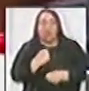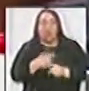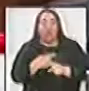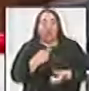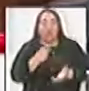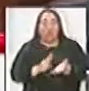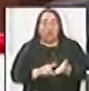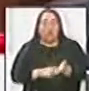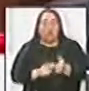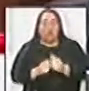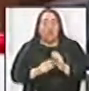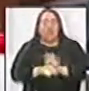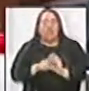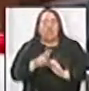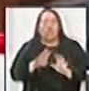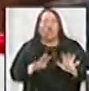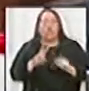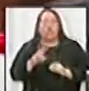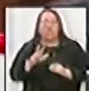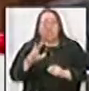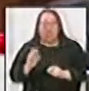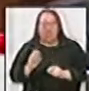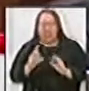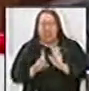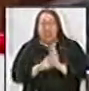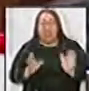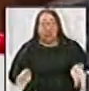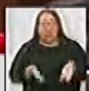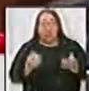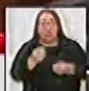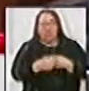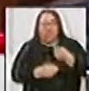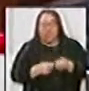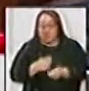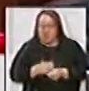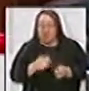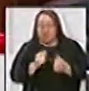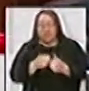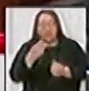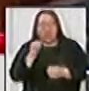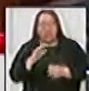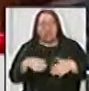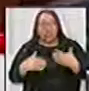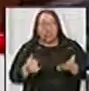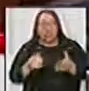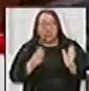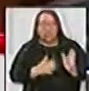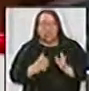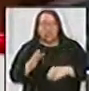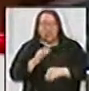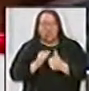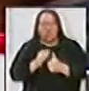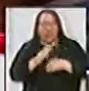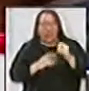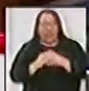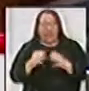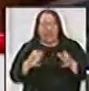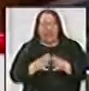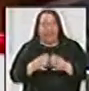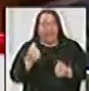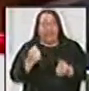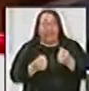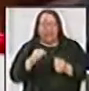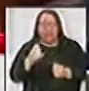impuestos regulado por la ley 29.230, ley que impulsa la inversión, con la finalidad de adecuación de infraestructura urbana y de